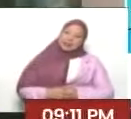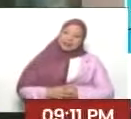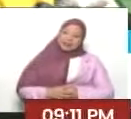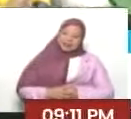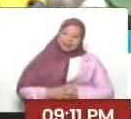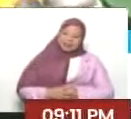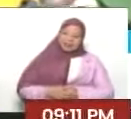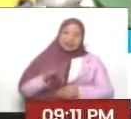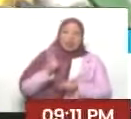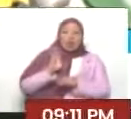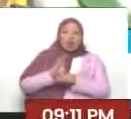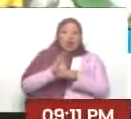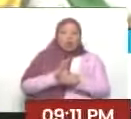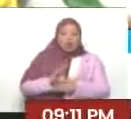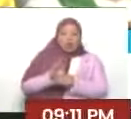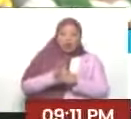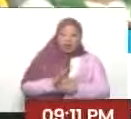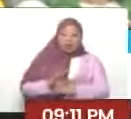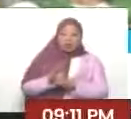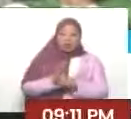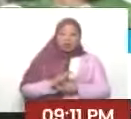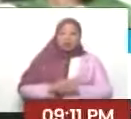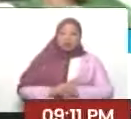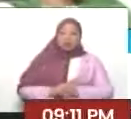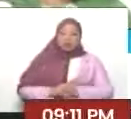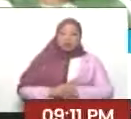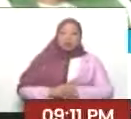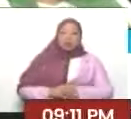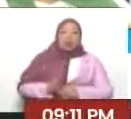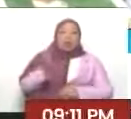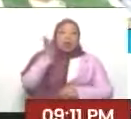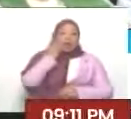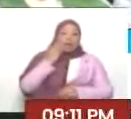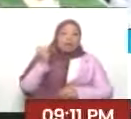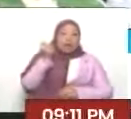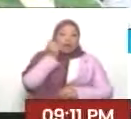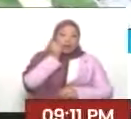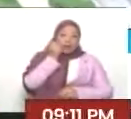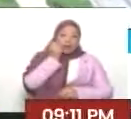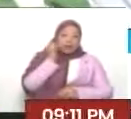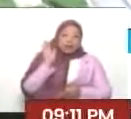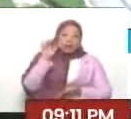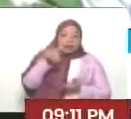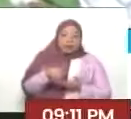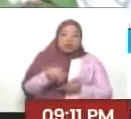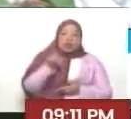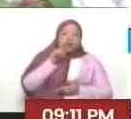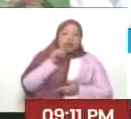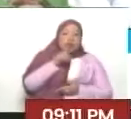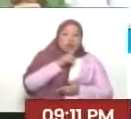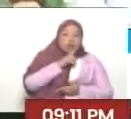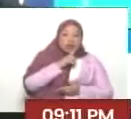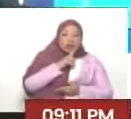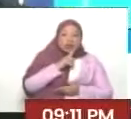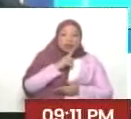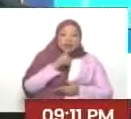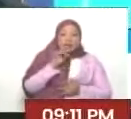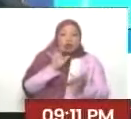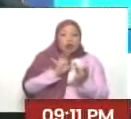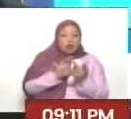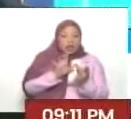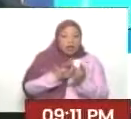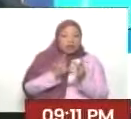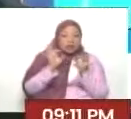conservarlo y cuidarlo, tío. Cuidarlo. Mira, Julio, aquí tenemos a la madrina de Miranda. Yo la nombré enlace